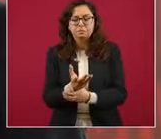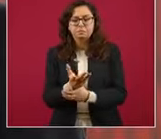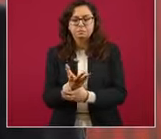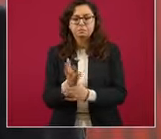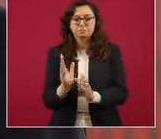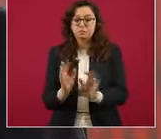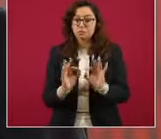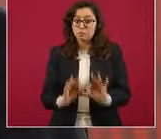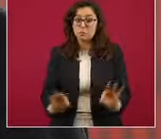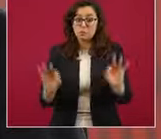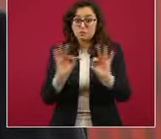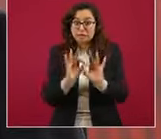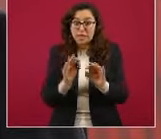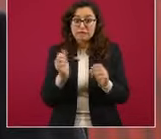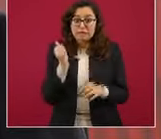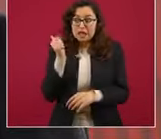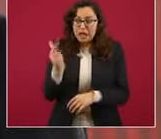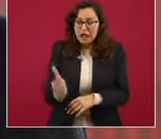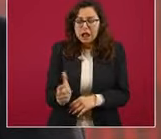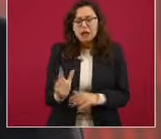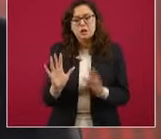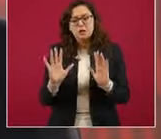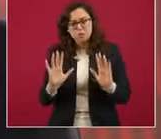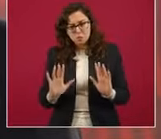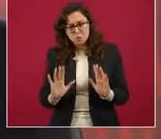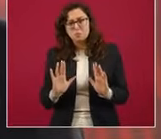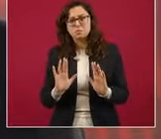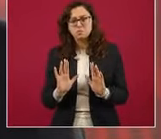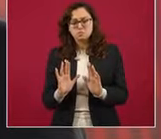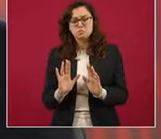si es indispensable.